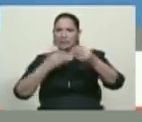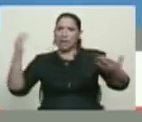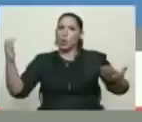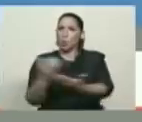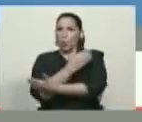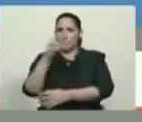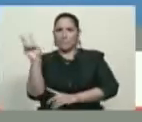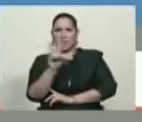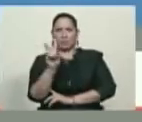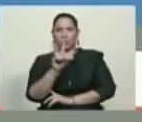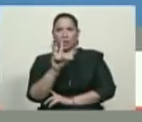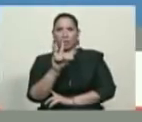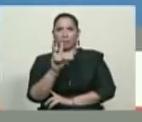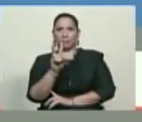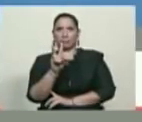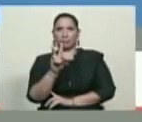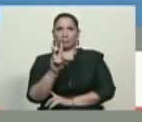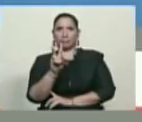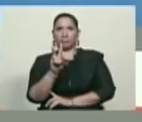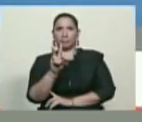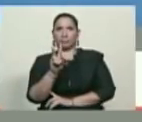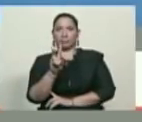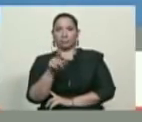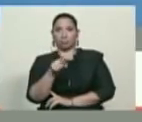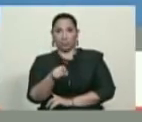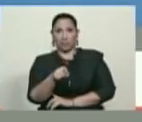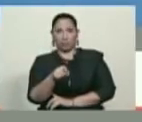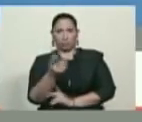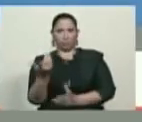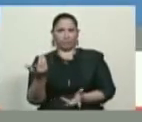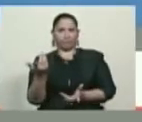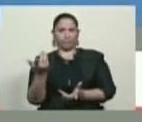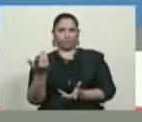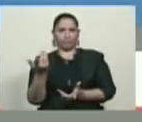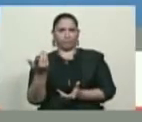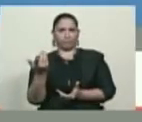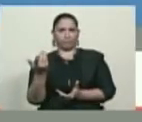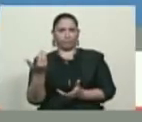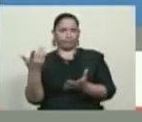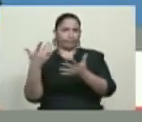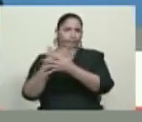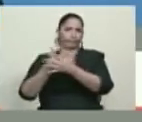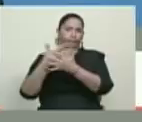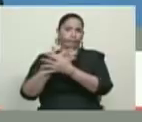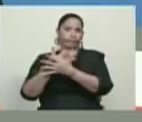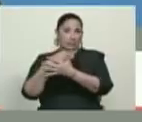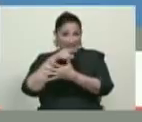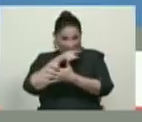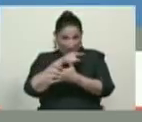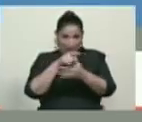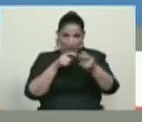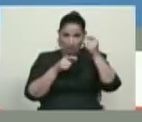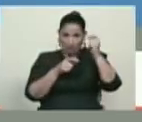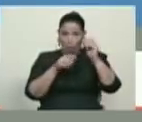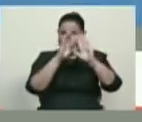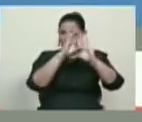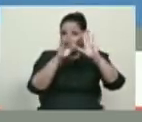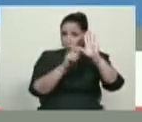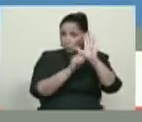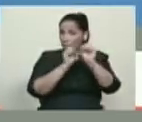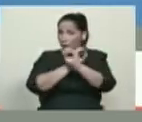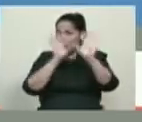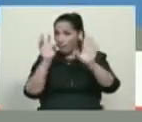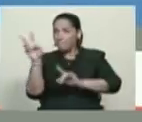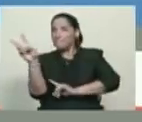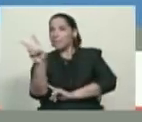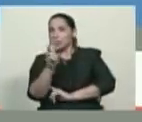Venezuela. Es lo absurdo de lo absurdo. Esta constitución es clara. Venezuela